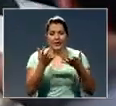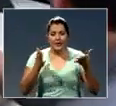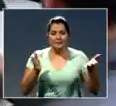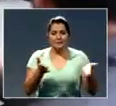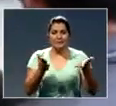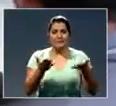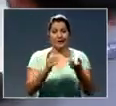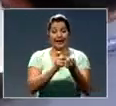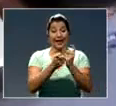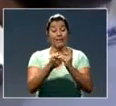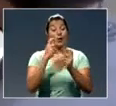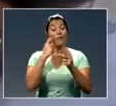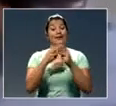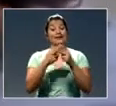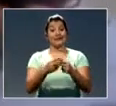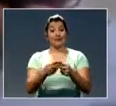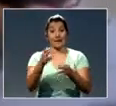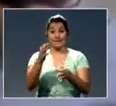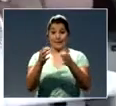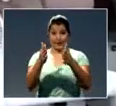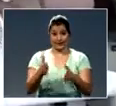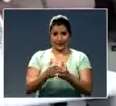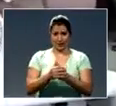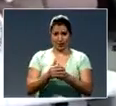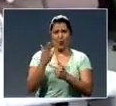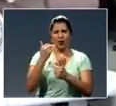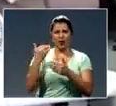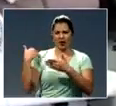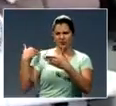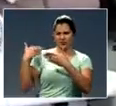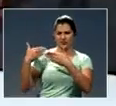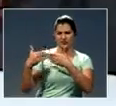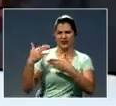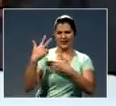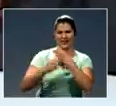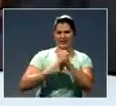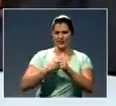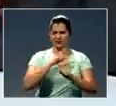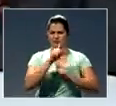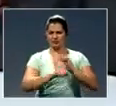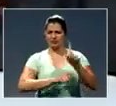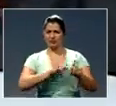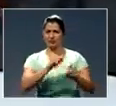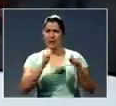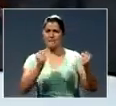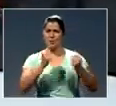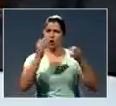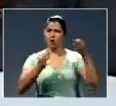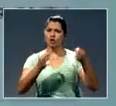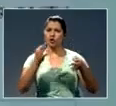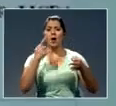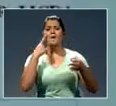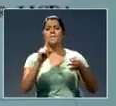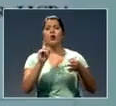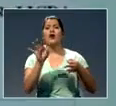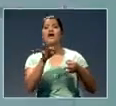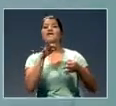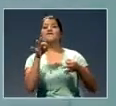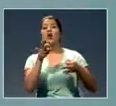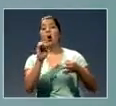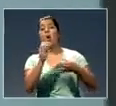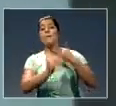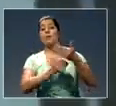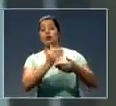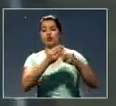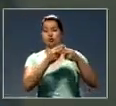los magistrados. Los últimos 3 años se dieron fuertes cuestionamientos al Poder Judicial por nombramientos y los problemas que se desarrollaron con el ex magistrado